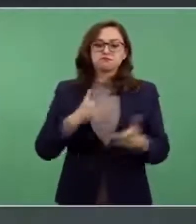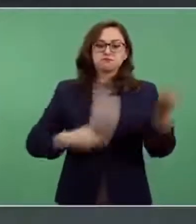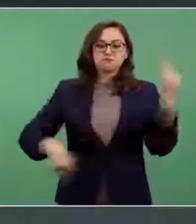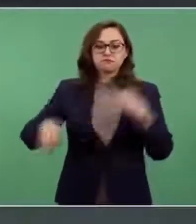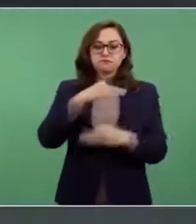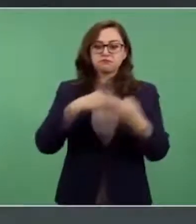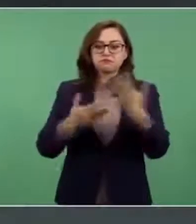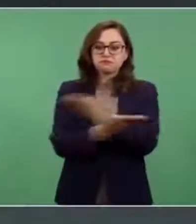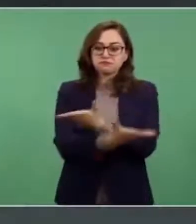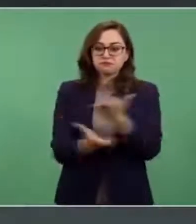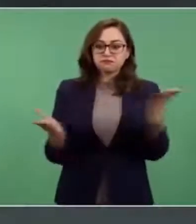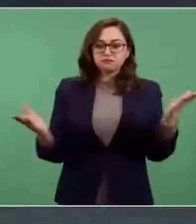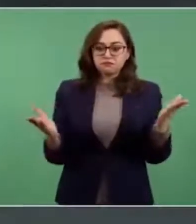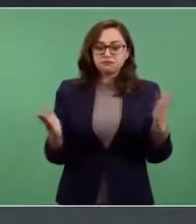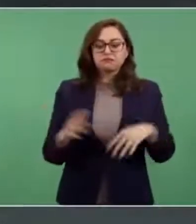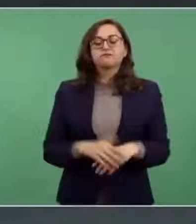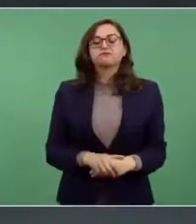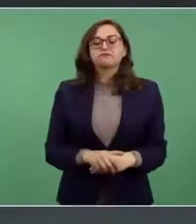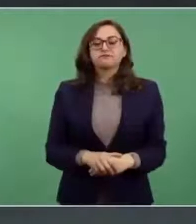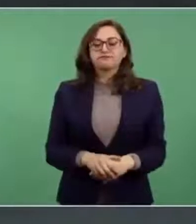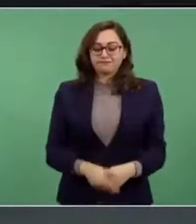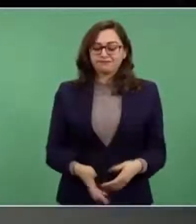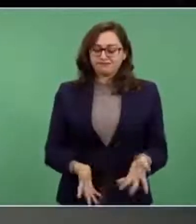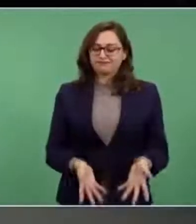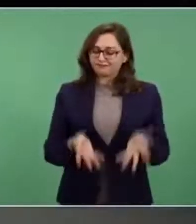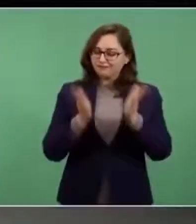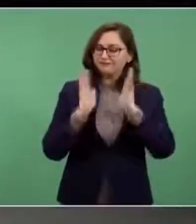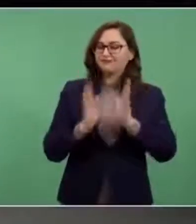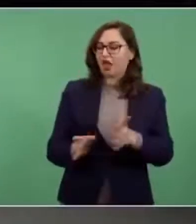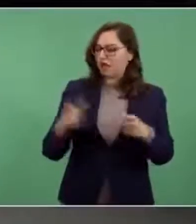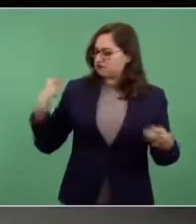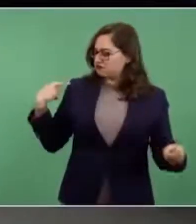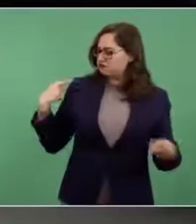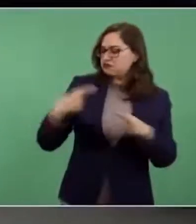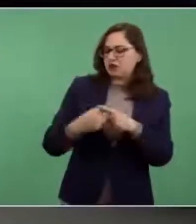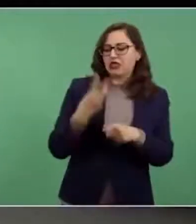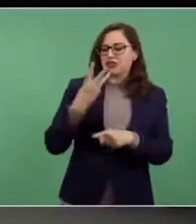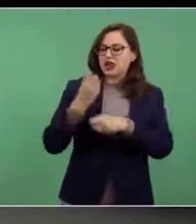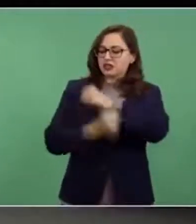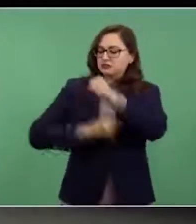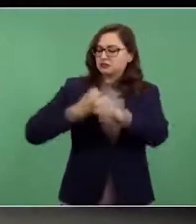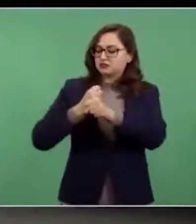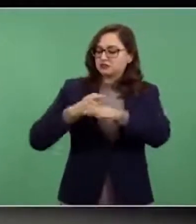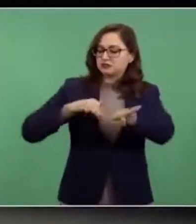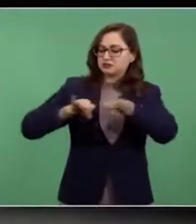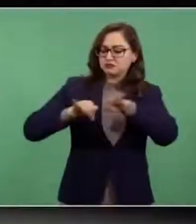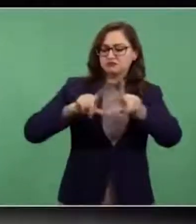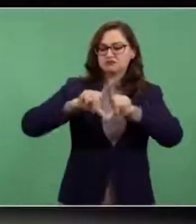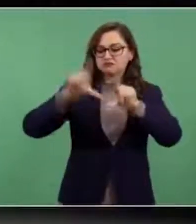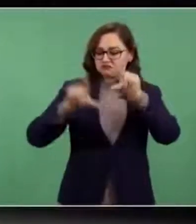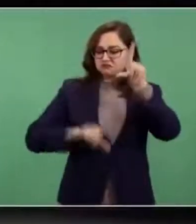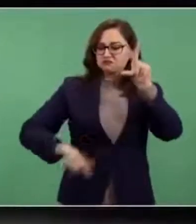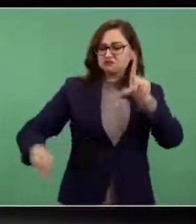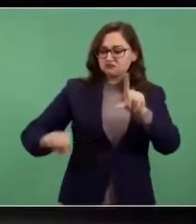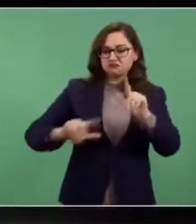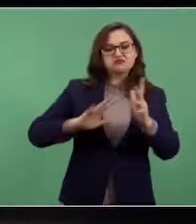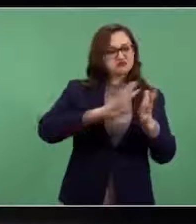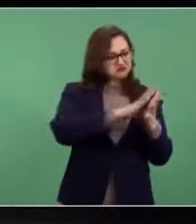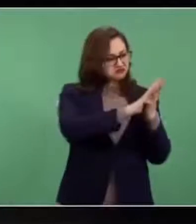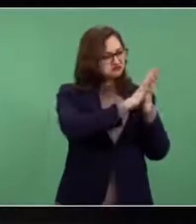ya sentamos las bases para la transformación de nuestro país, entre